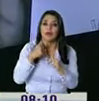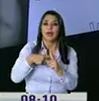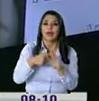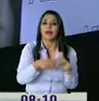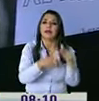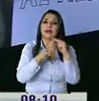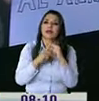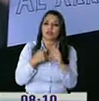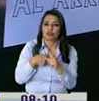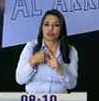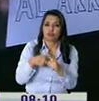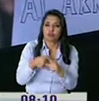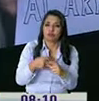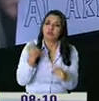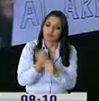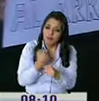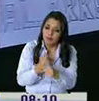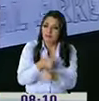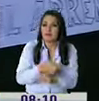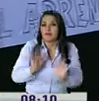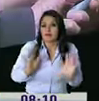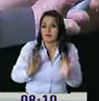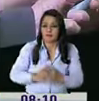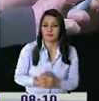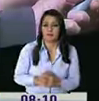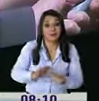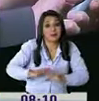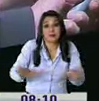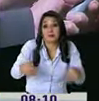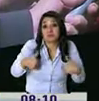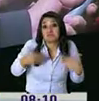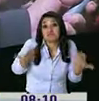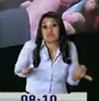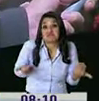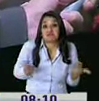entonces en ese camino van a trabajar con la gente que ya han trabajado. Yo no veo otra razón. Así que